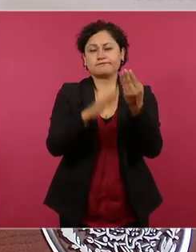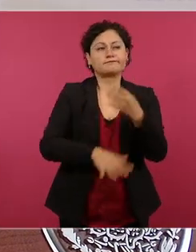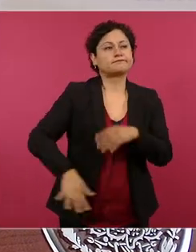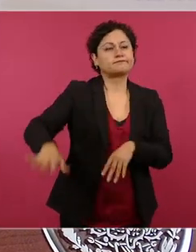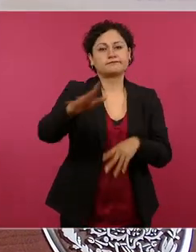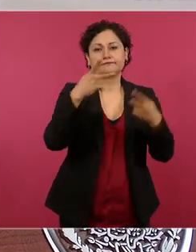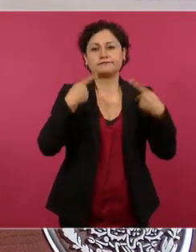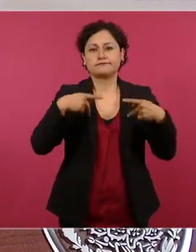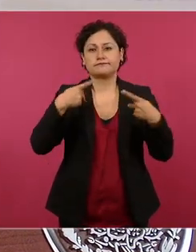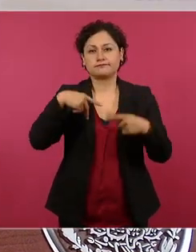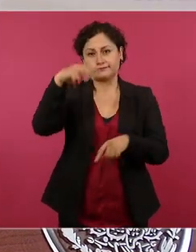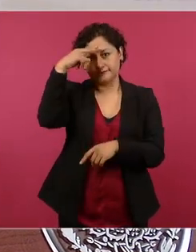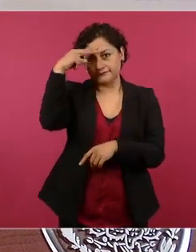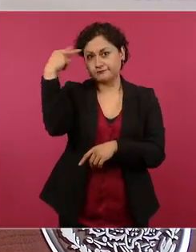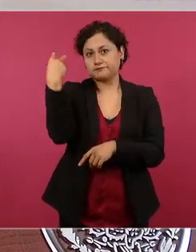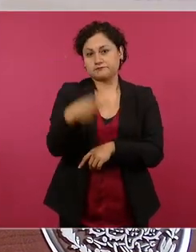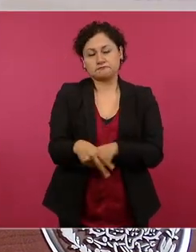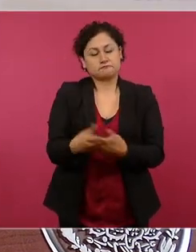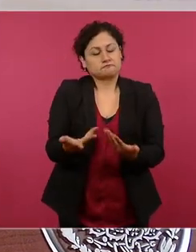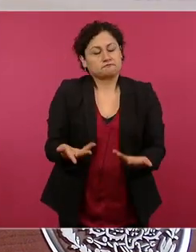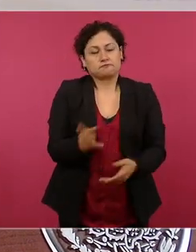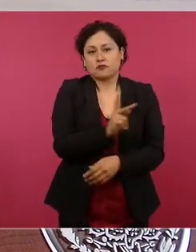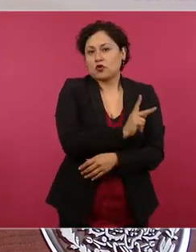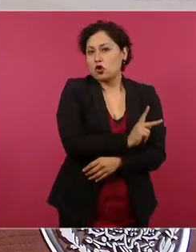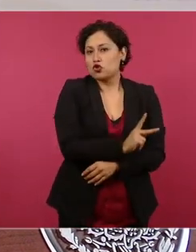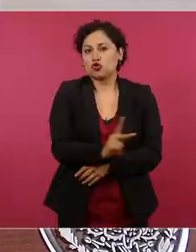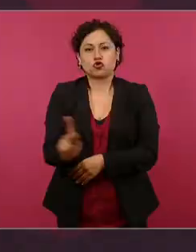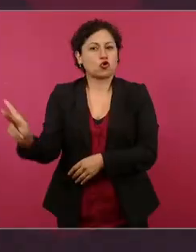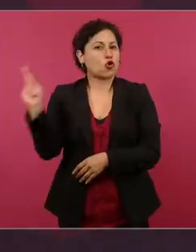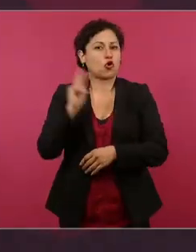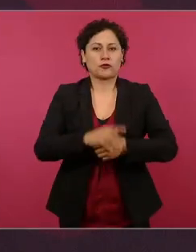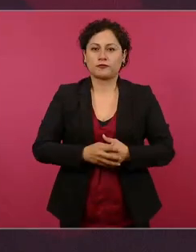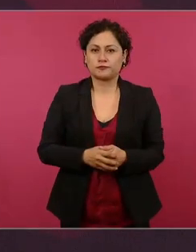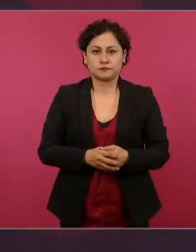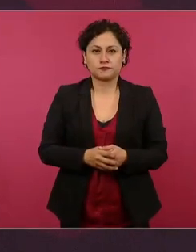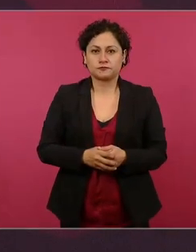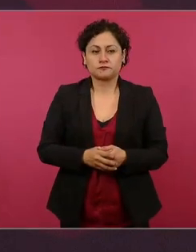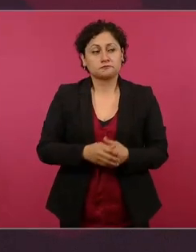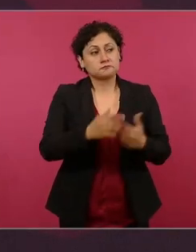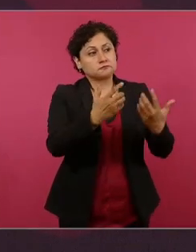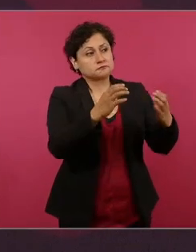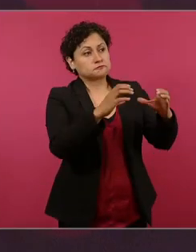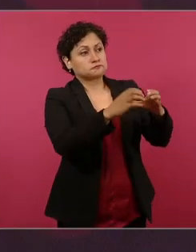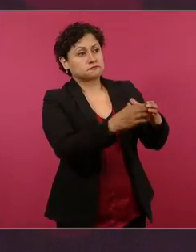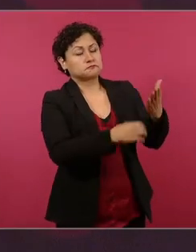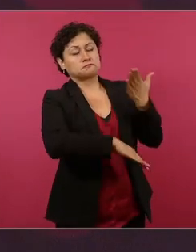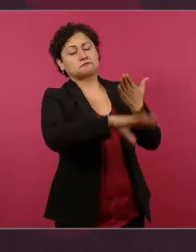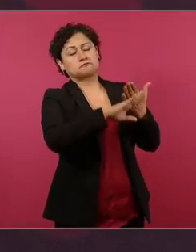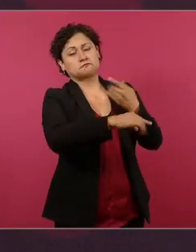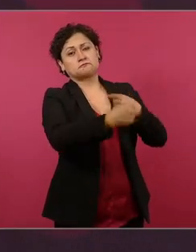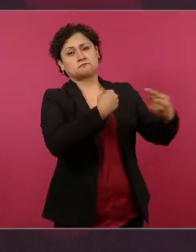en general, con todos, hasta con nuestros adversarios,